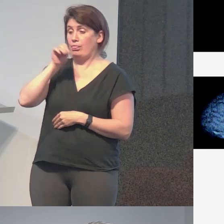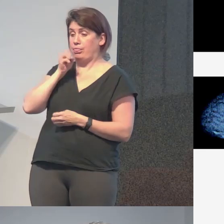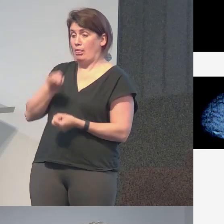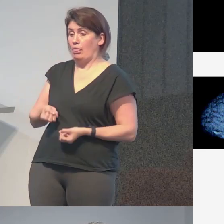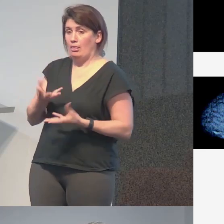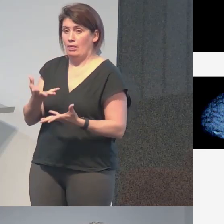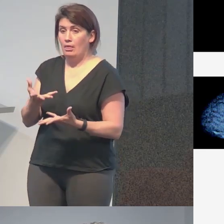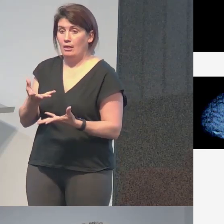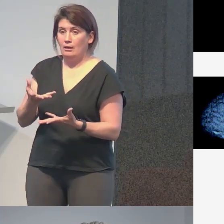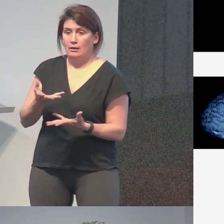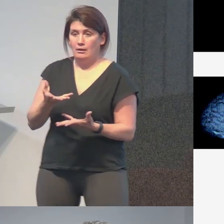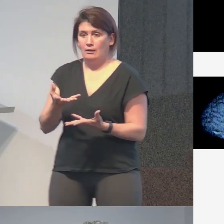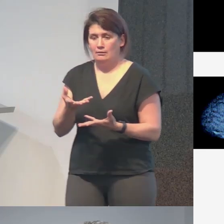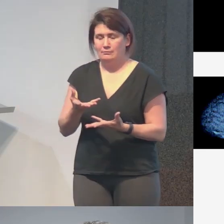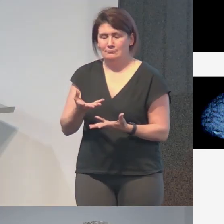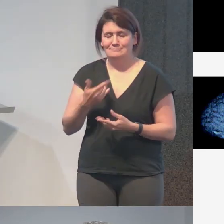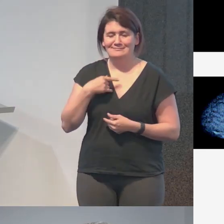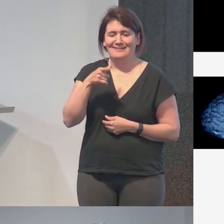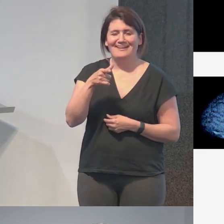oral necesitamos